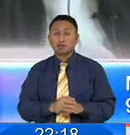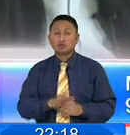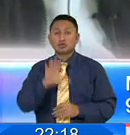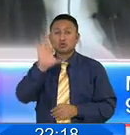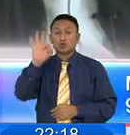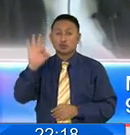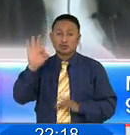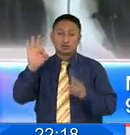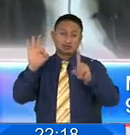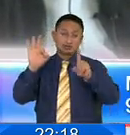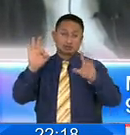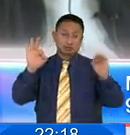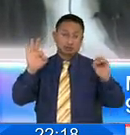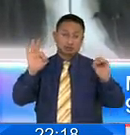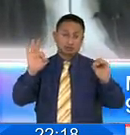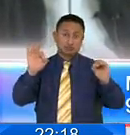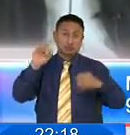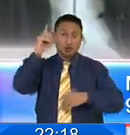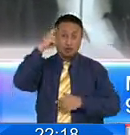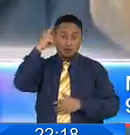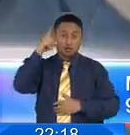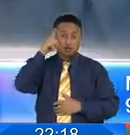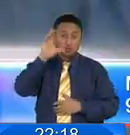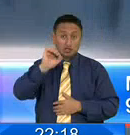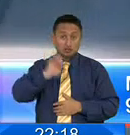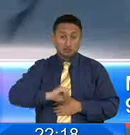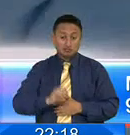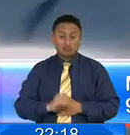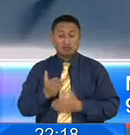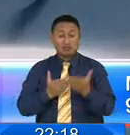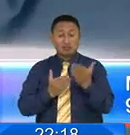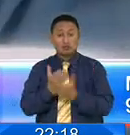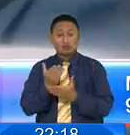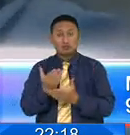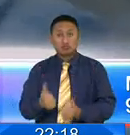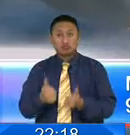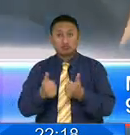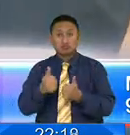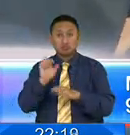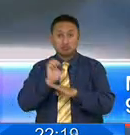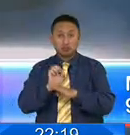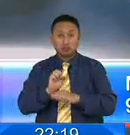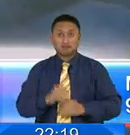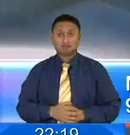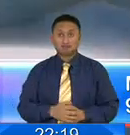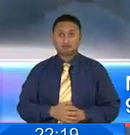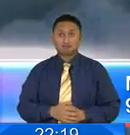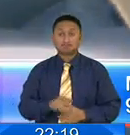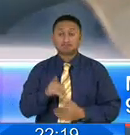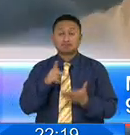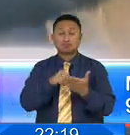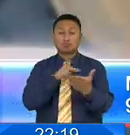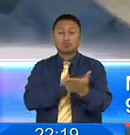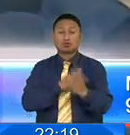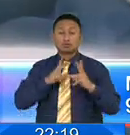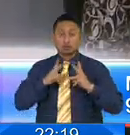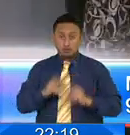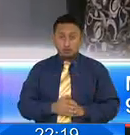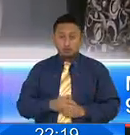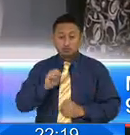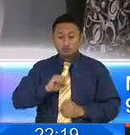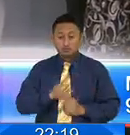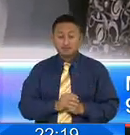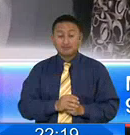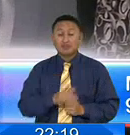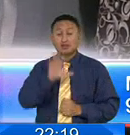el gobierno del presidente Guillermo Lasso abrió un camino esperanzador para el país. Este proyecto de salud pretende vacunar